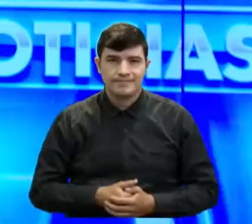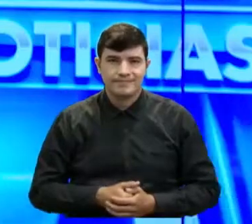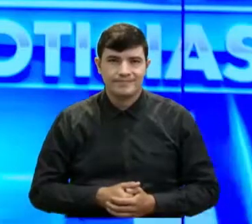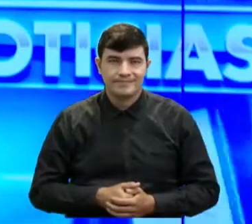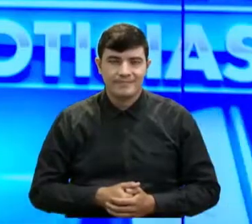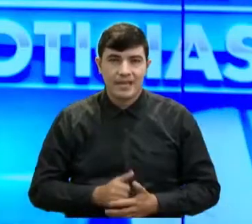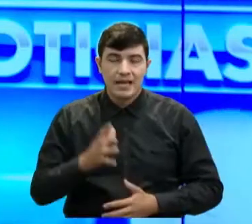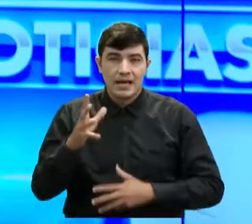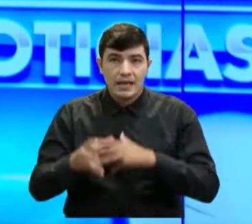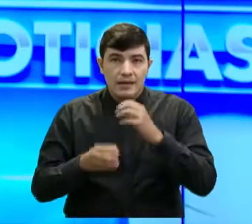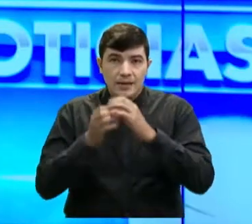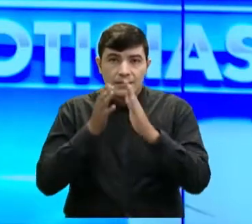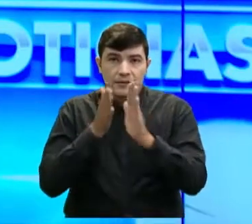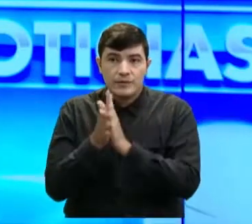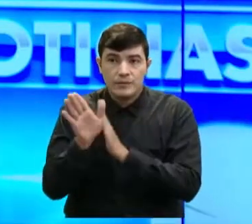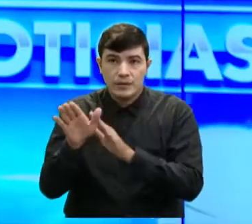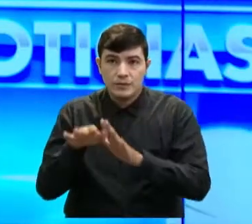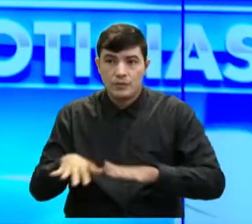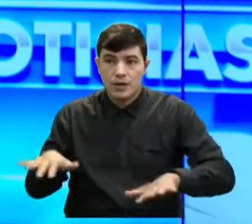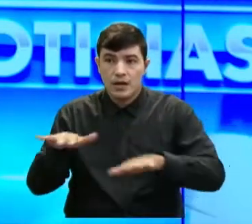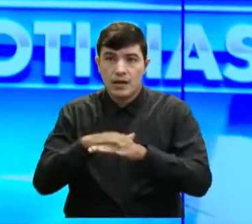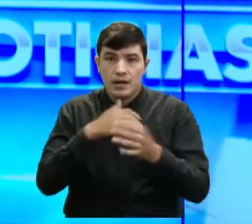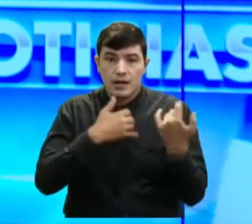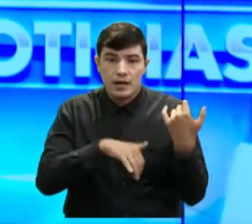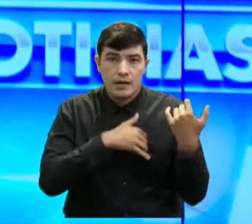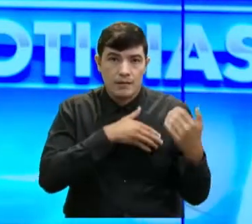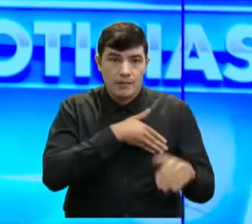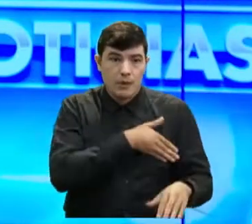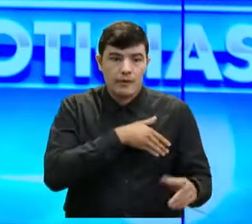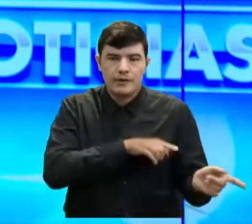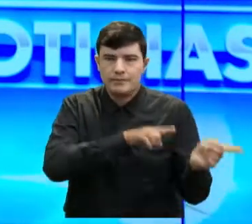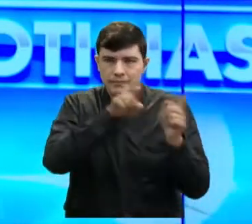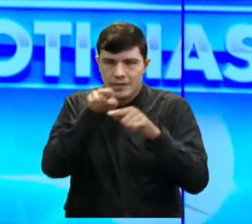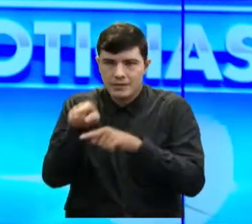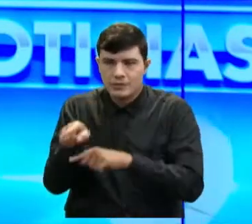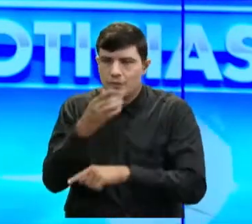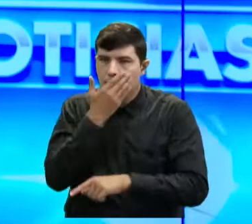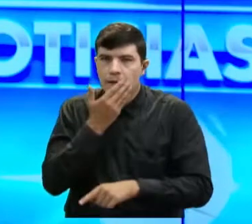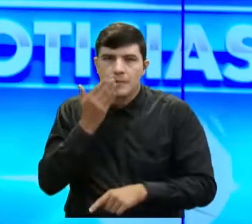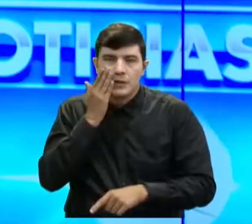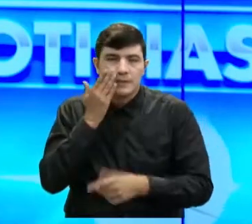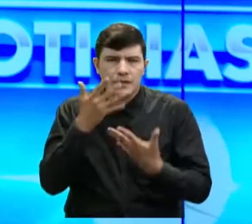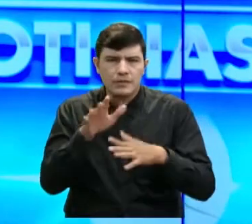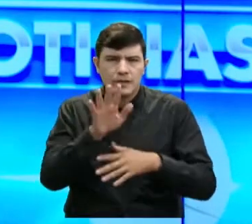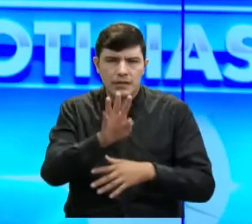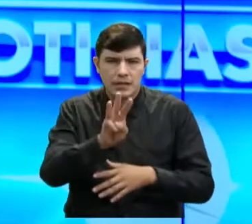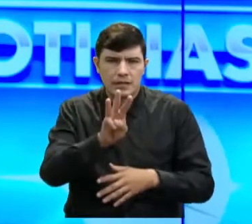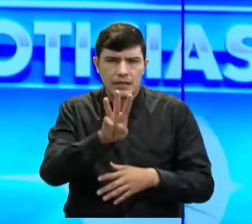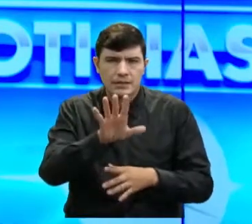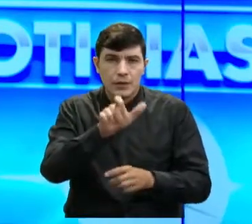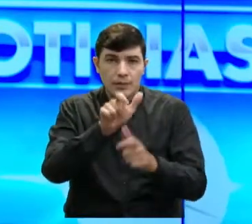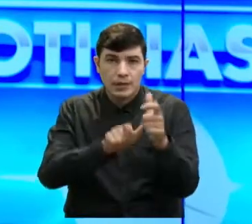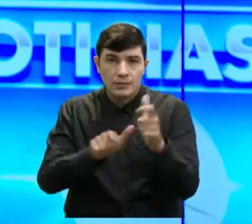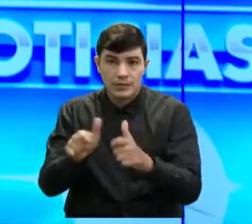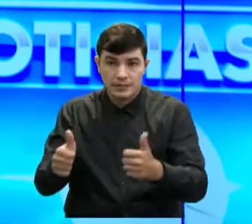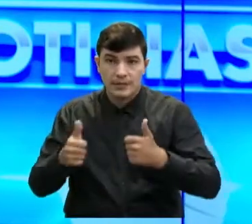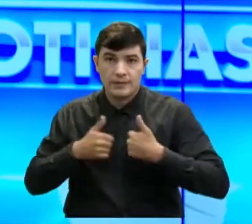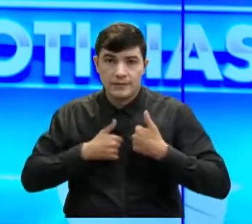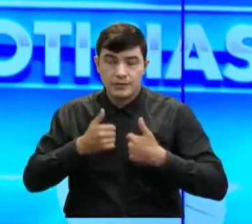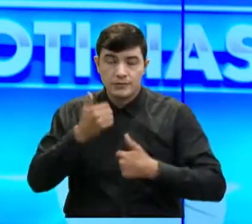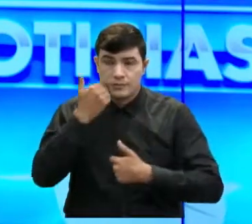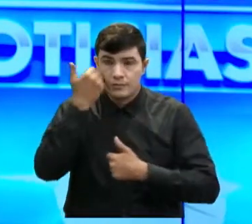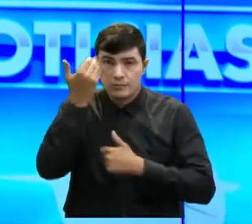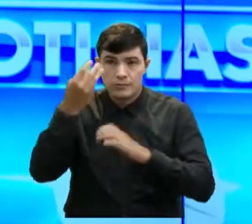y seguimos en la provincia de vélez pero ya hora de bolívar nos trasladamos a barbosa porque al menos 35 personas beneficiarias del programa adulto mayor